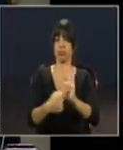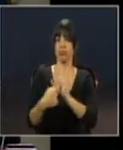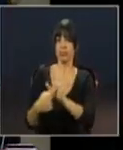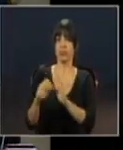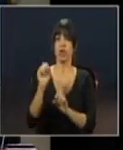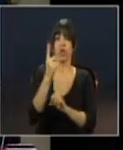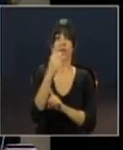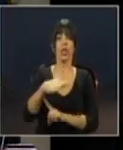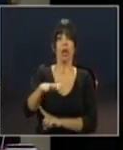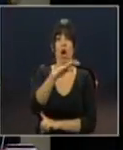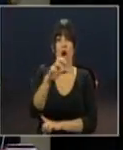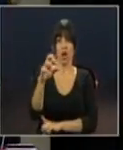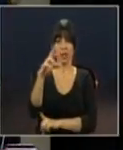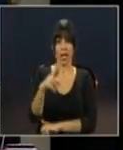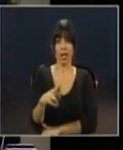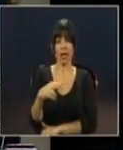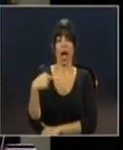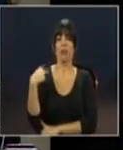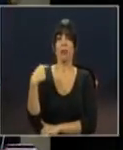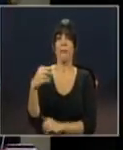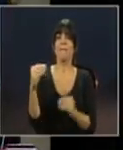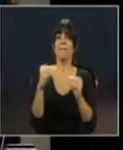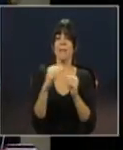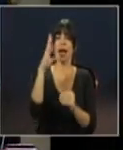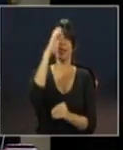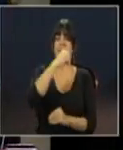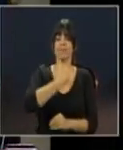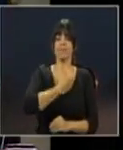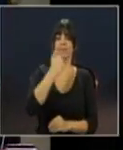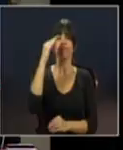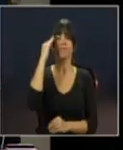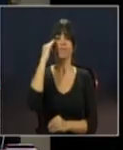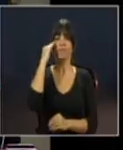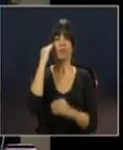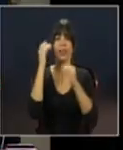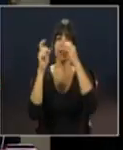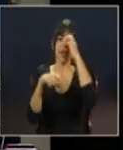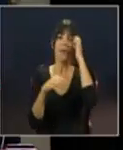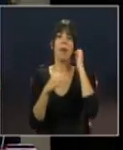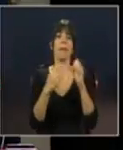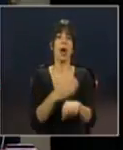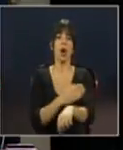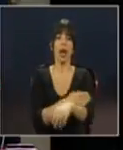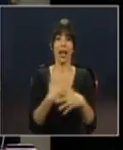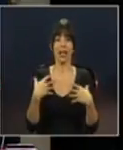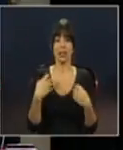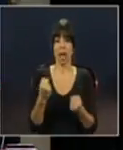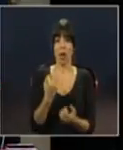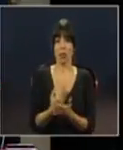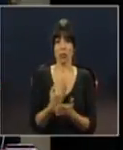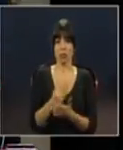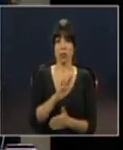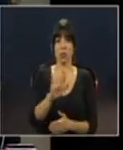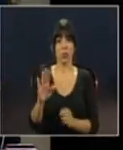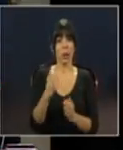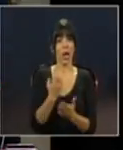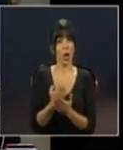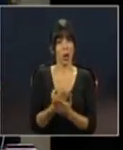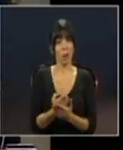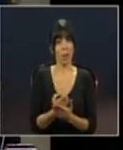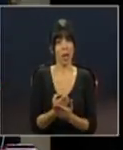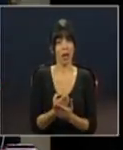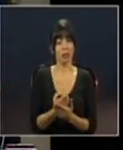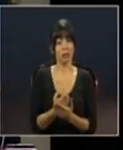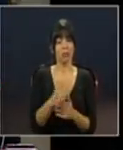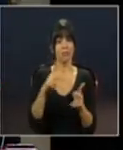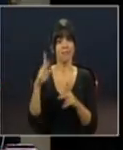sociedad costarricense está cada vez más consciente de la necesidad de mejorar la salud fiscal de su economía. En